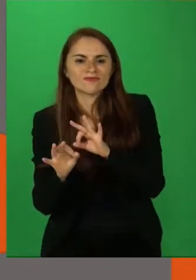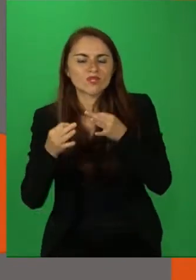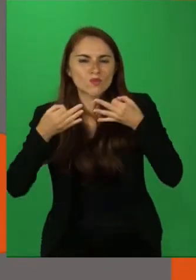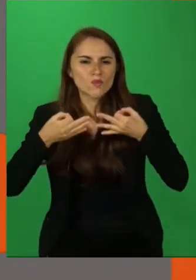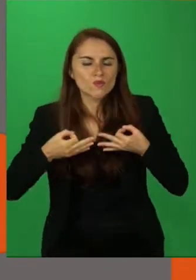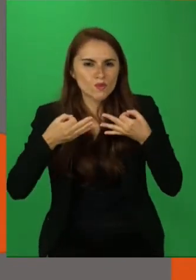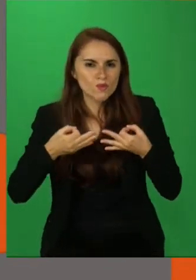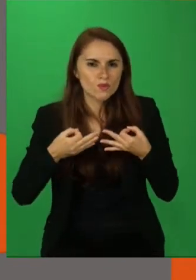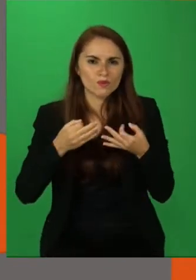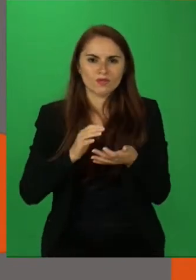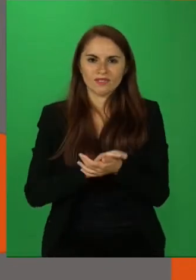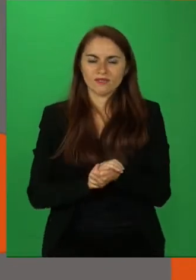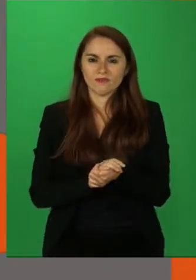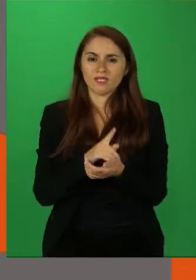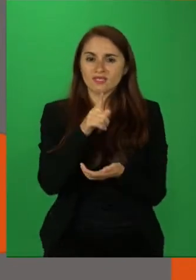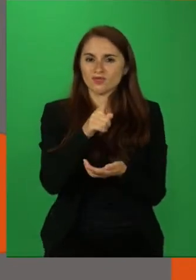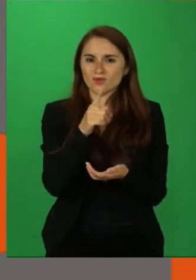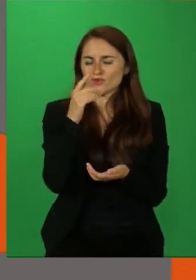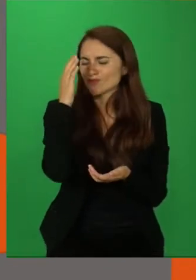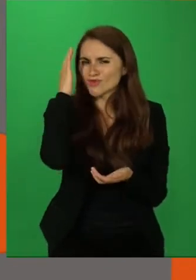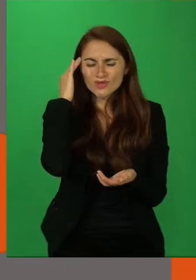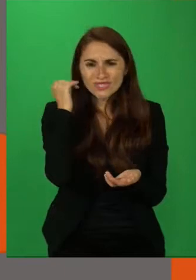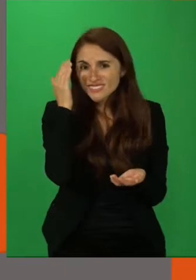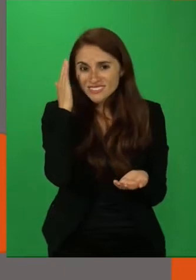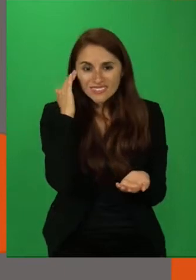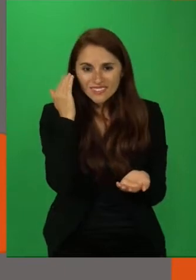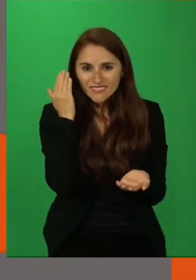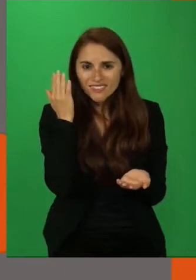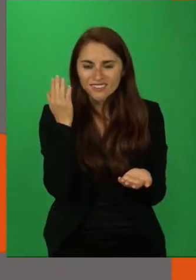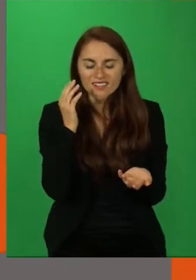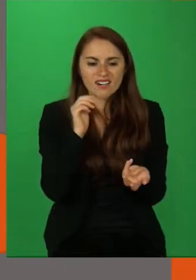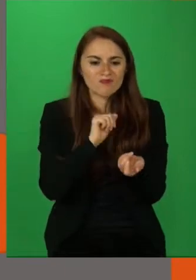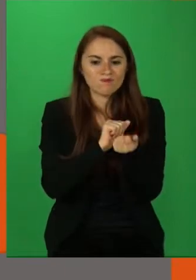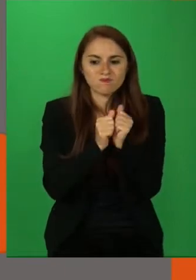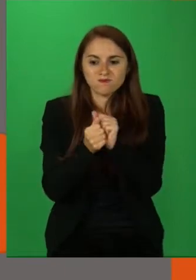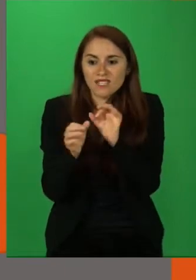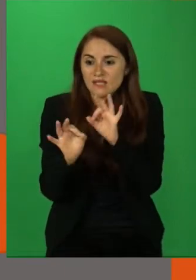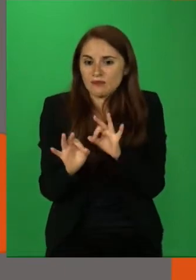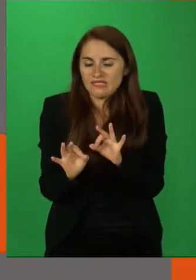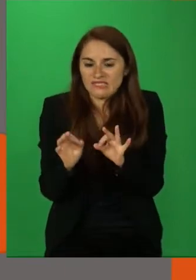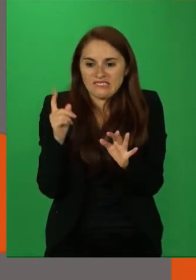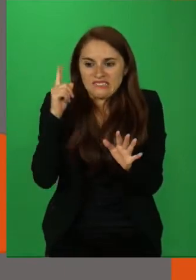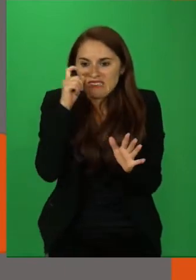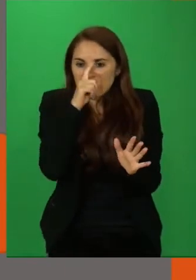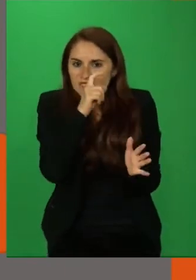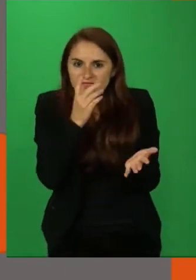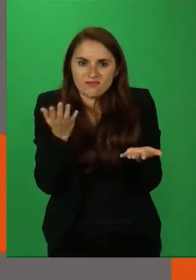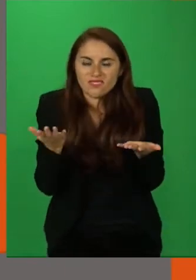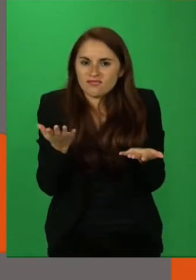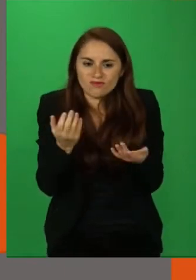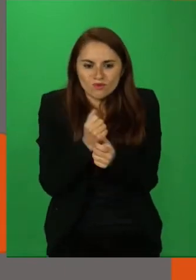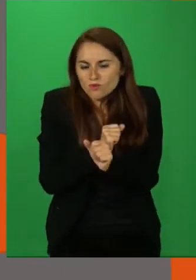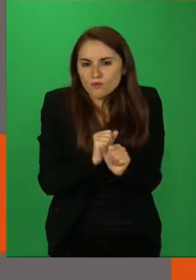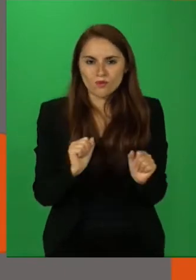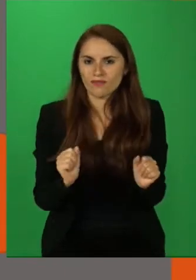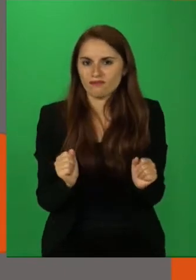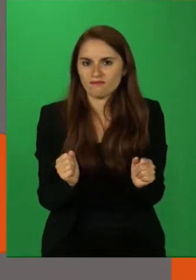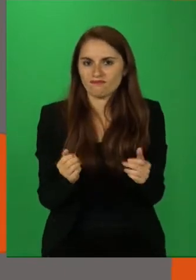la imagen. Si no sabes quién es, entonces va a ser mucho más dificultoso